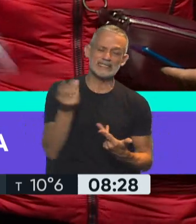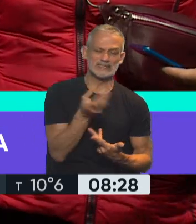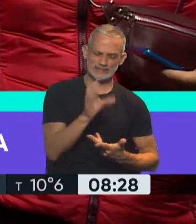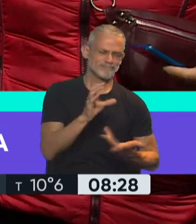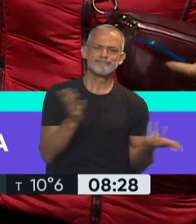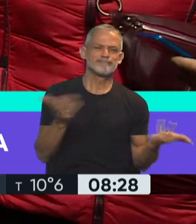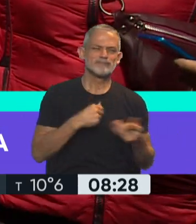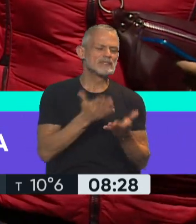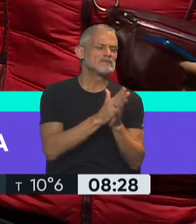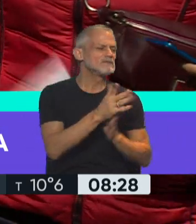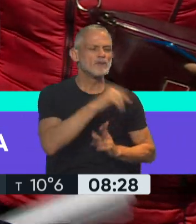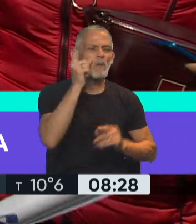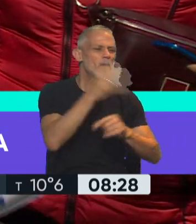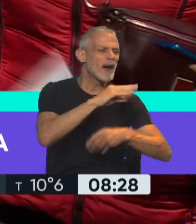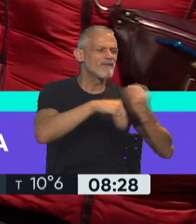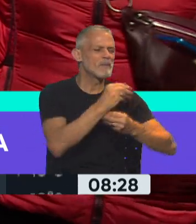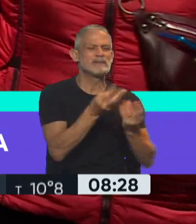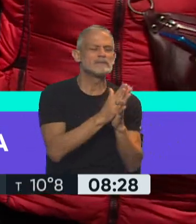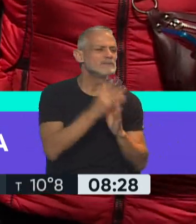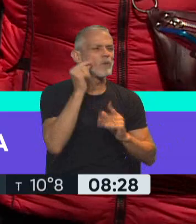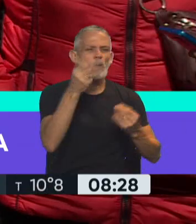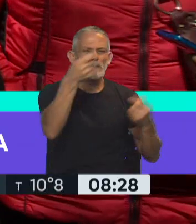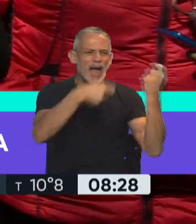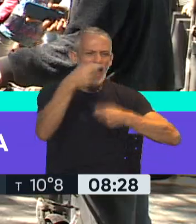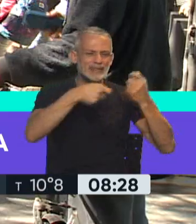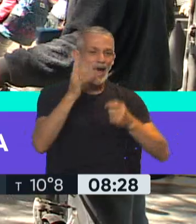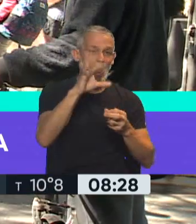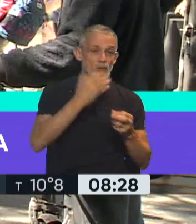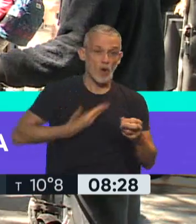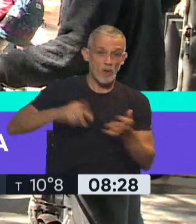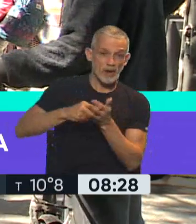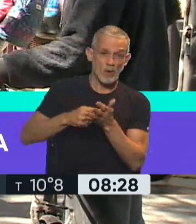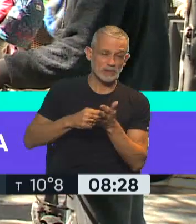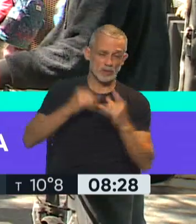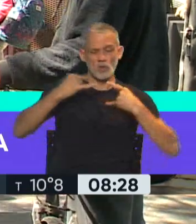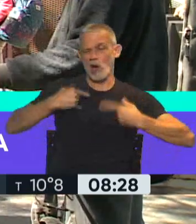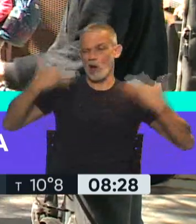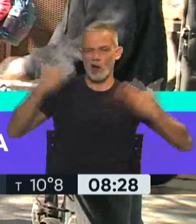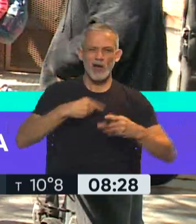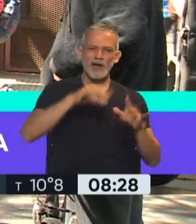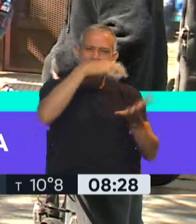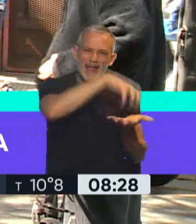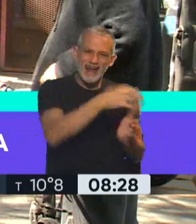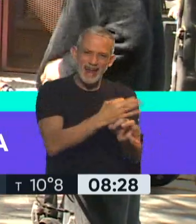que estar pidiéndonos a las familias la plata, porque el gobierno de la ciudad no se quiere hacer cargo de la escuela artística.